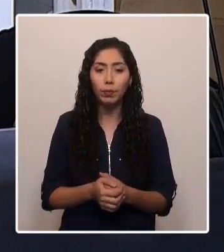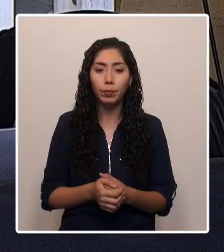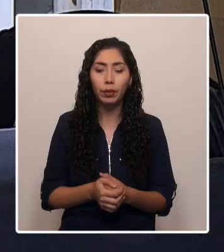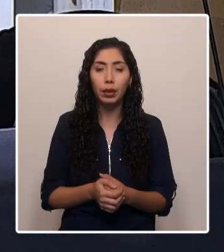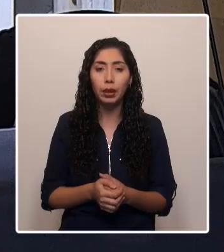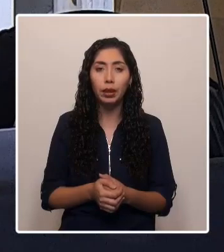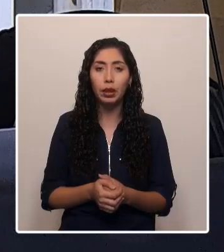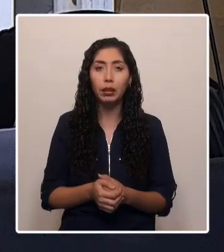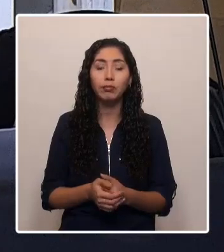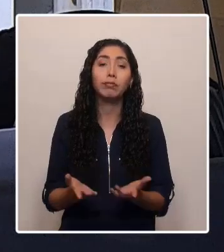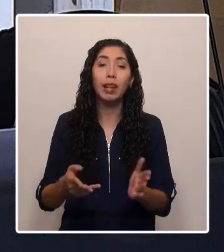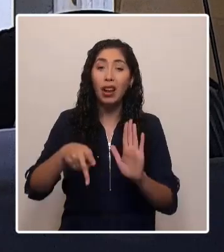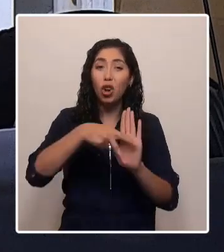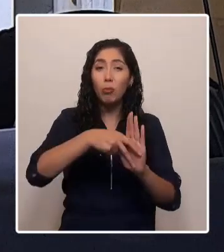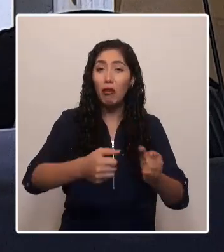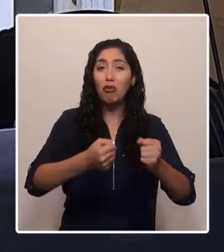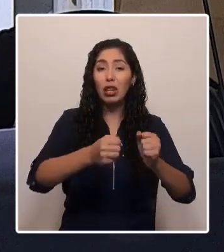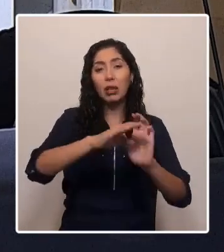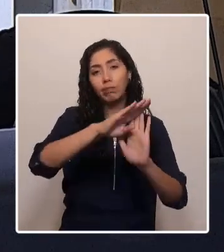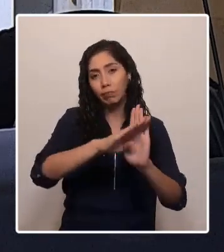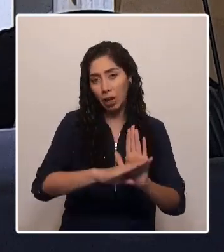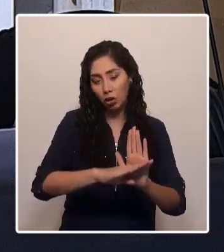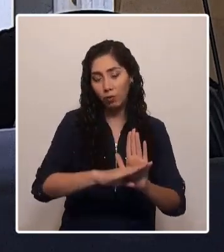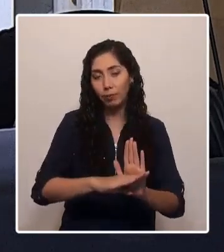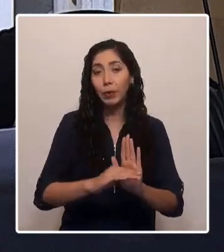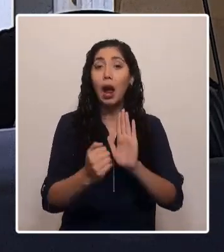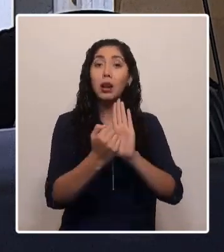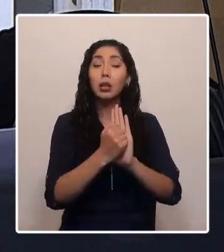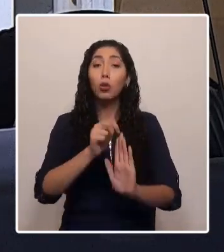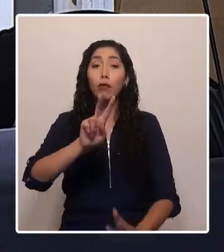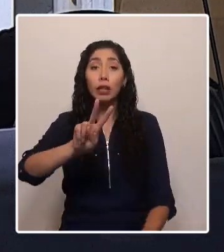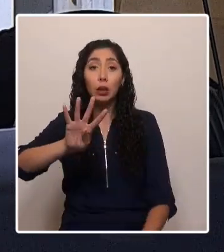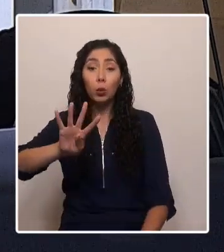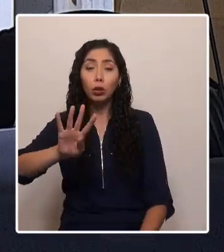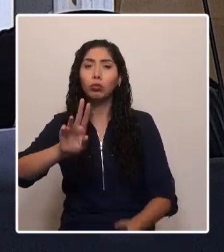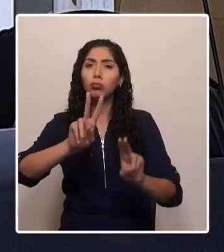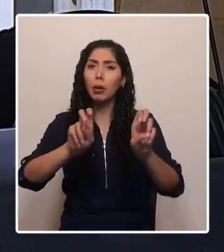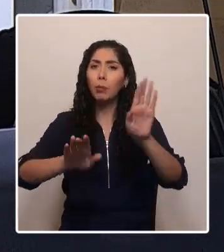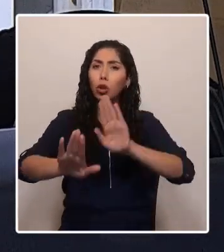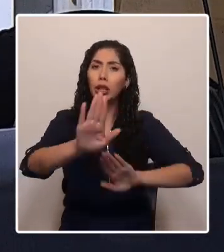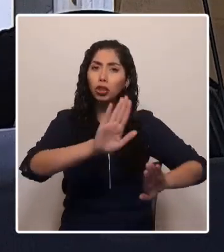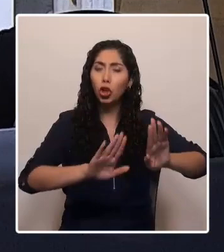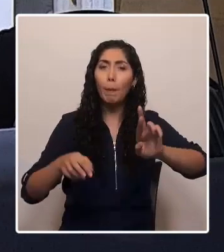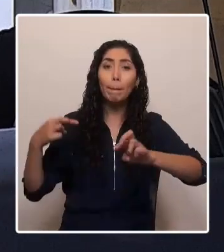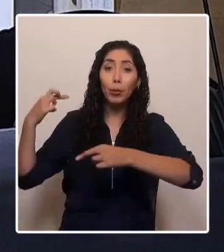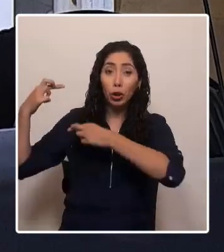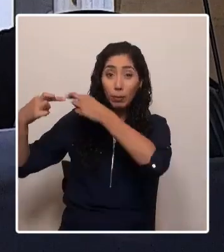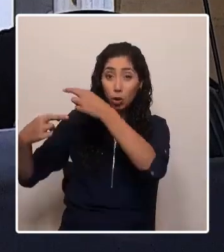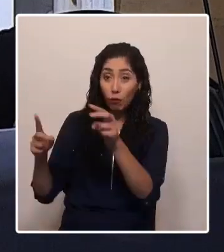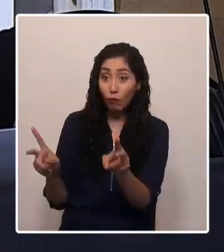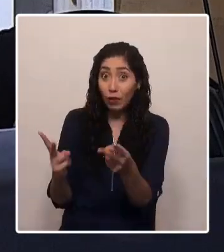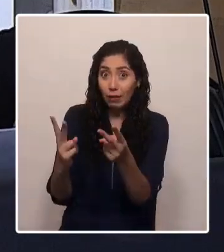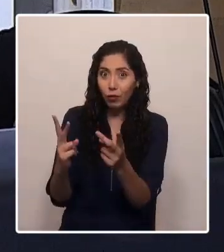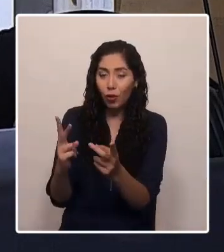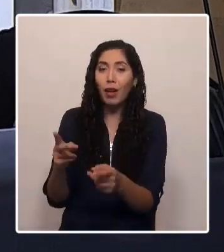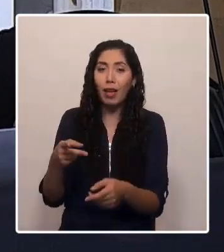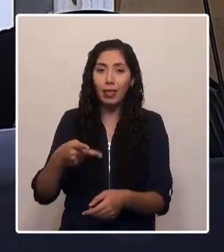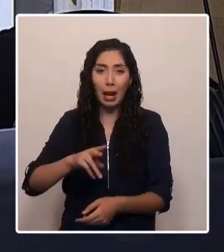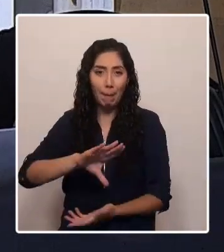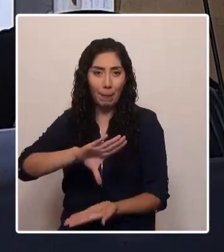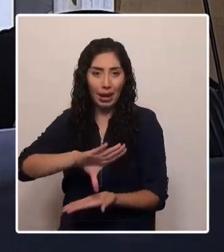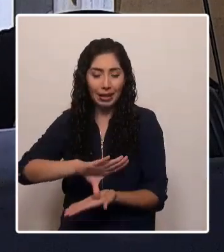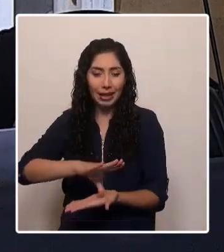norma. Finalmente, en relación al artículo 24 sobre protección al patrimonio biocultural del país a través de la declaración de